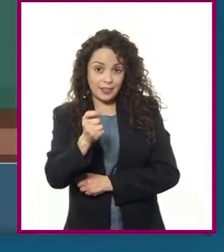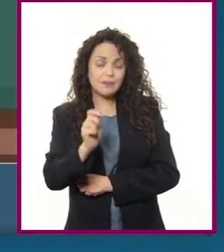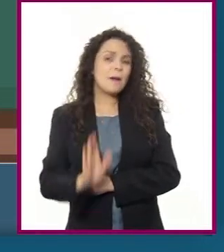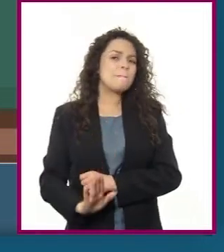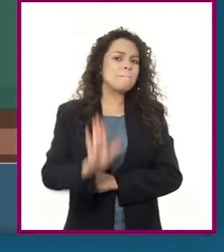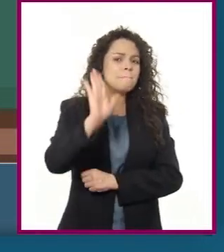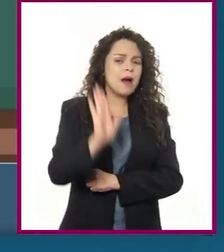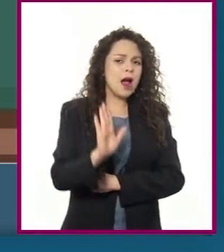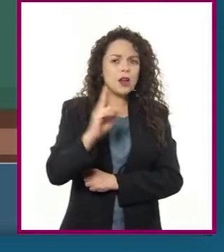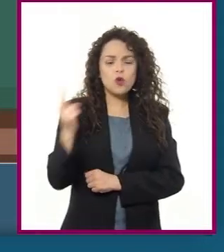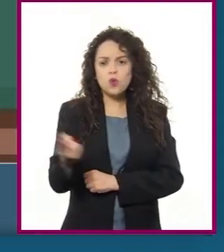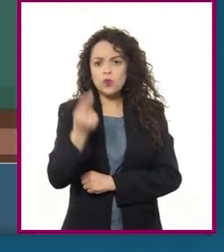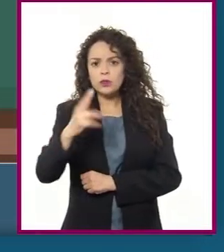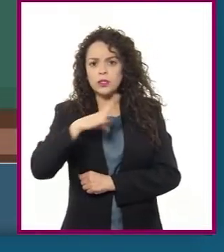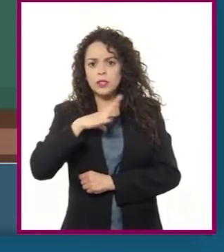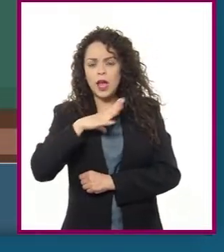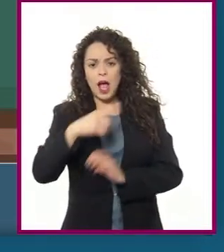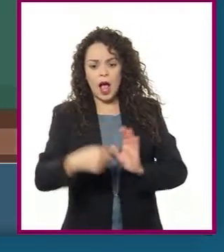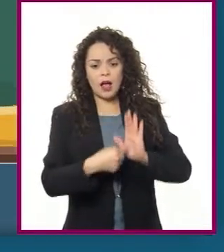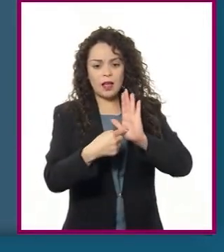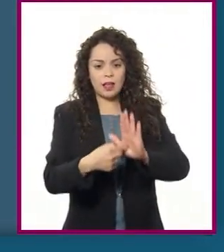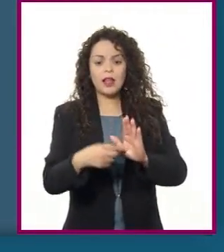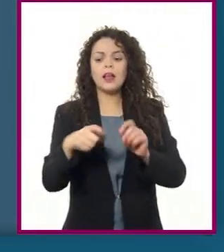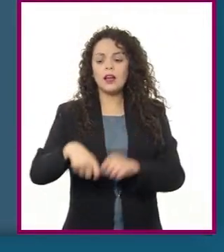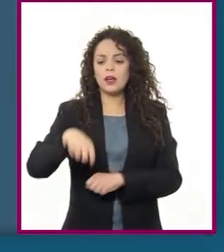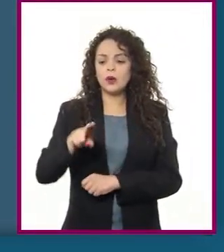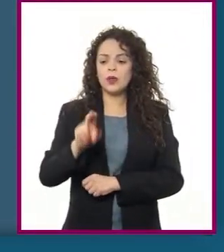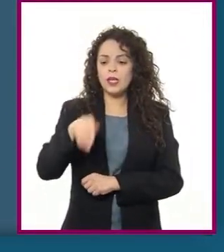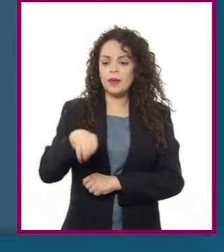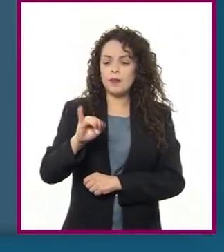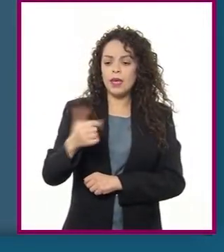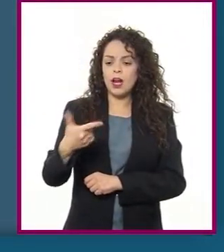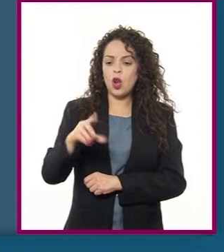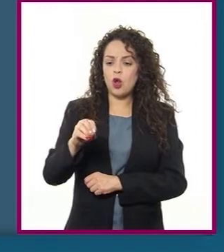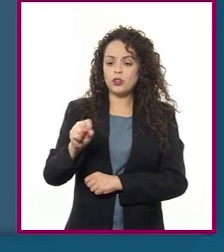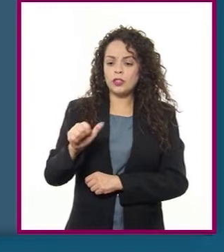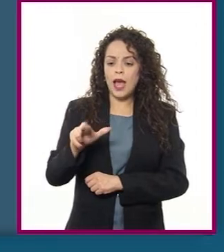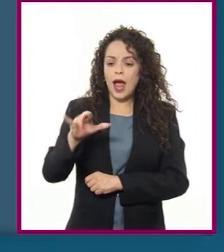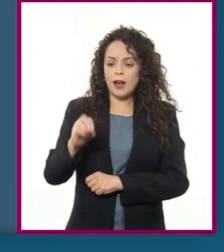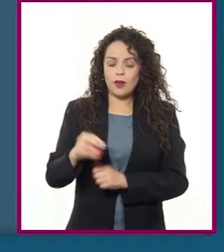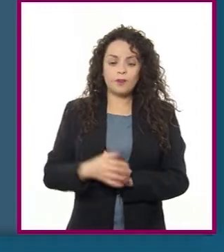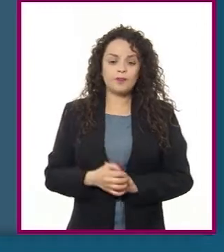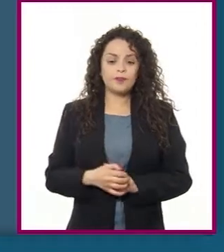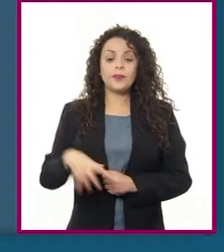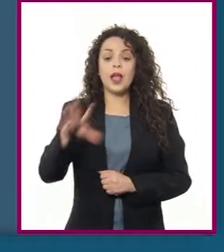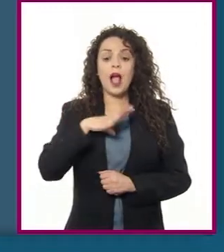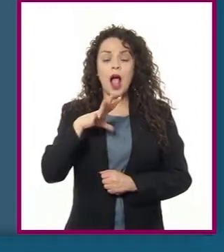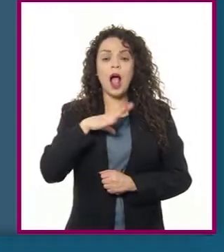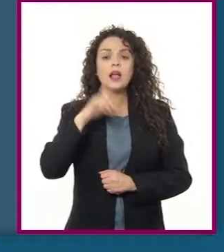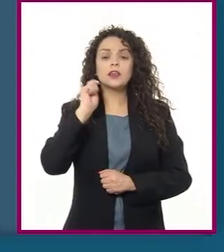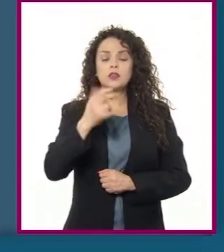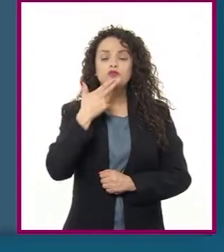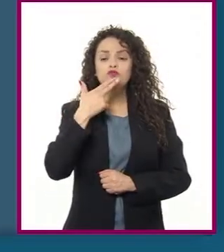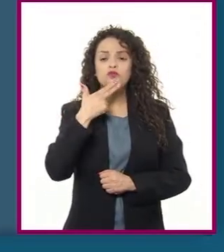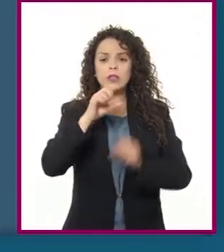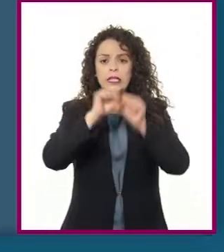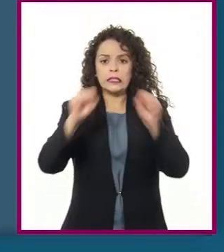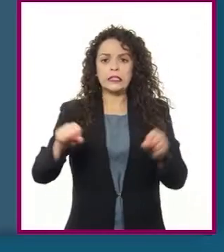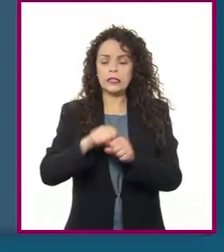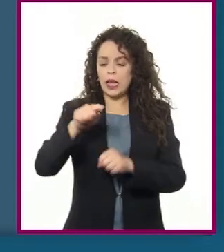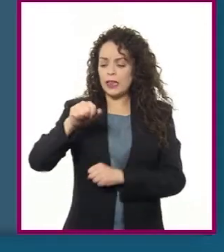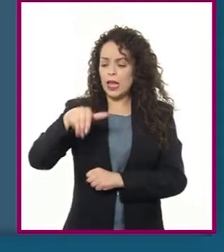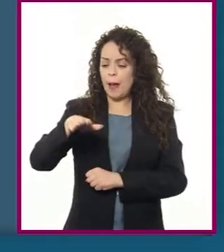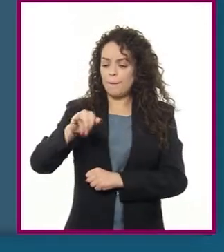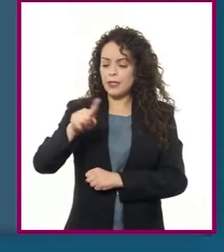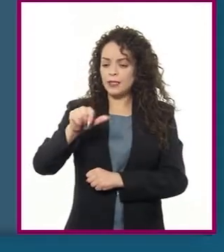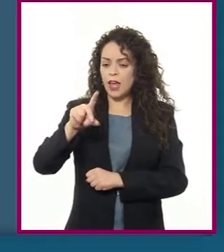parecido a lo que ustedes tienen en el quimiglosario. En la industria también se utilizan sistemas de tamizado, como el que se mostró.